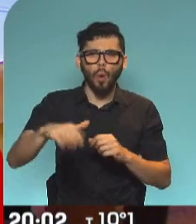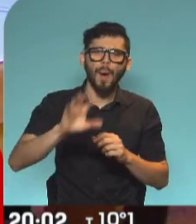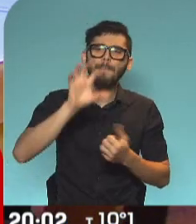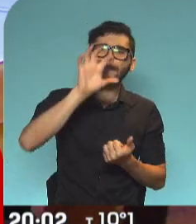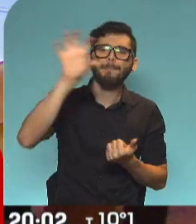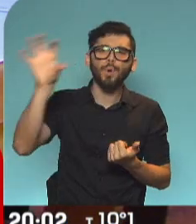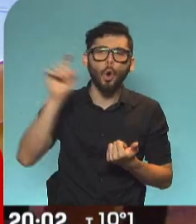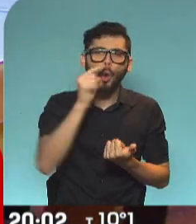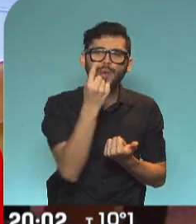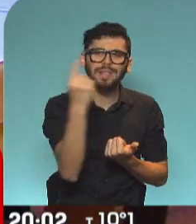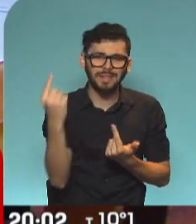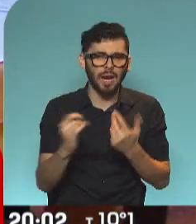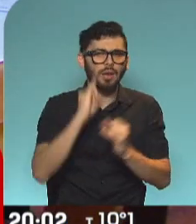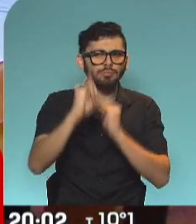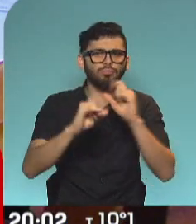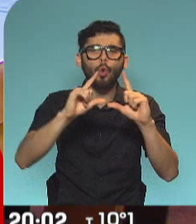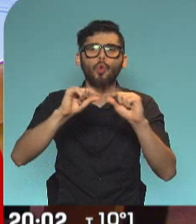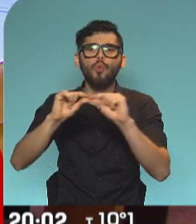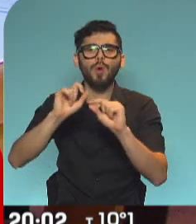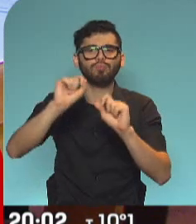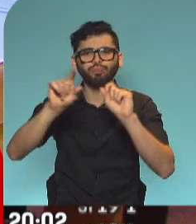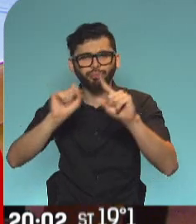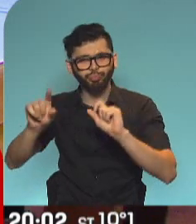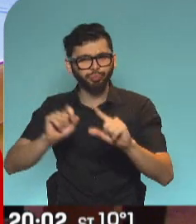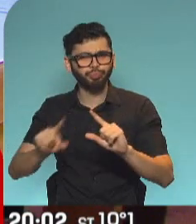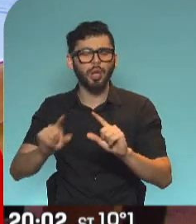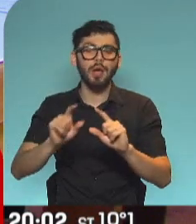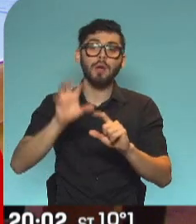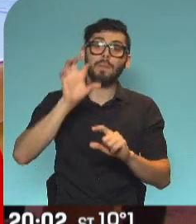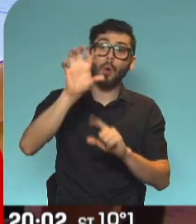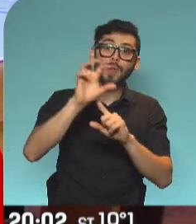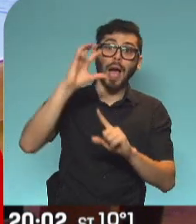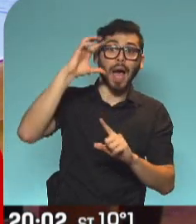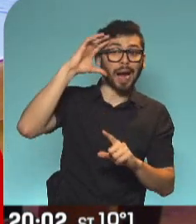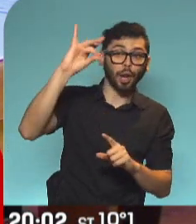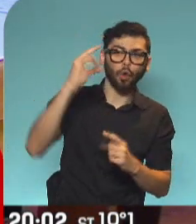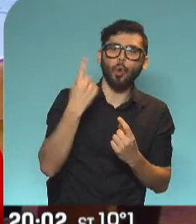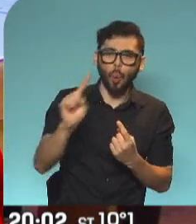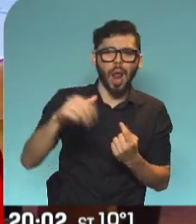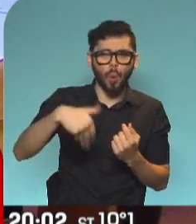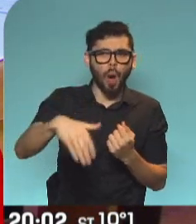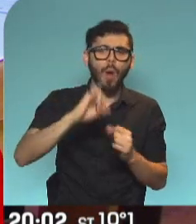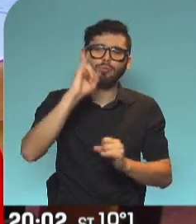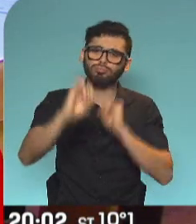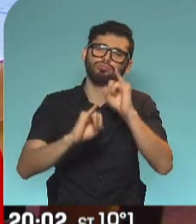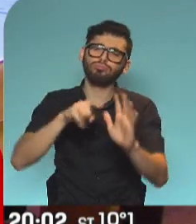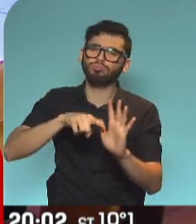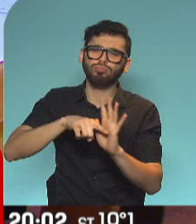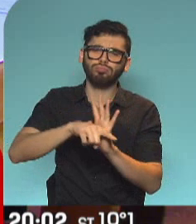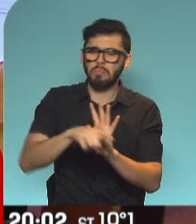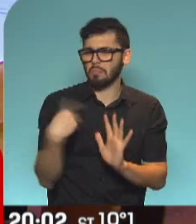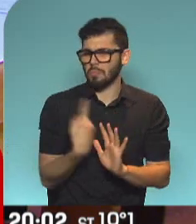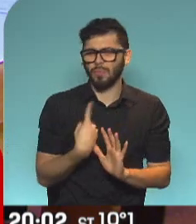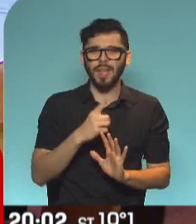ya estaremos hablando de qué provincias han tenido récords. Ustedes saben cómo hacemos generalmente Televisión